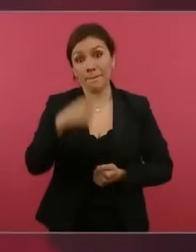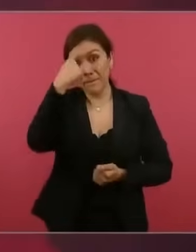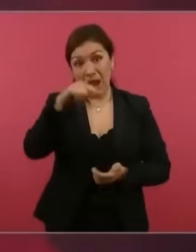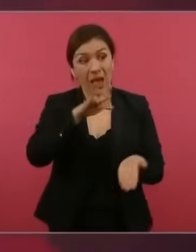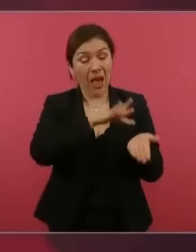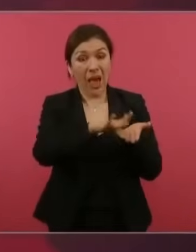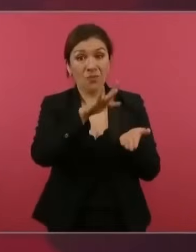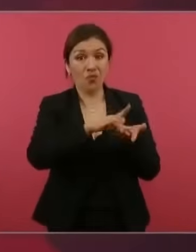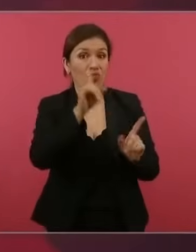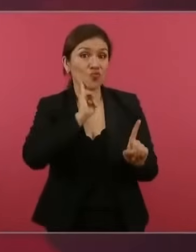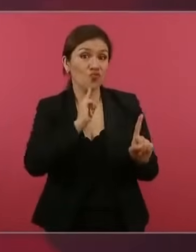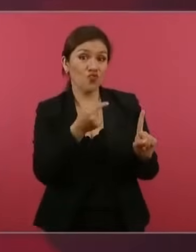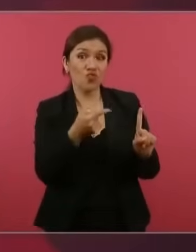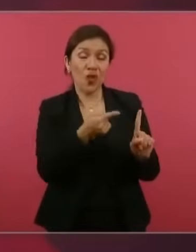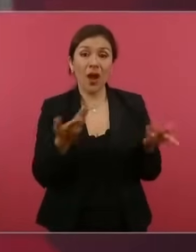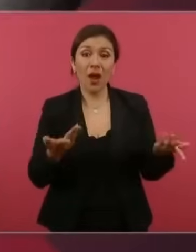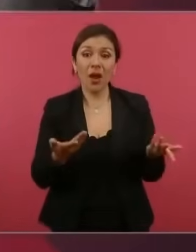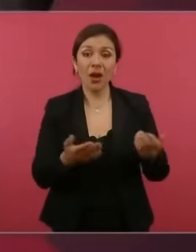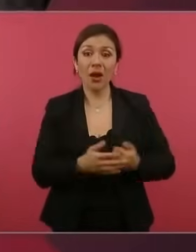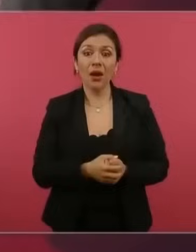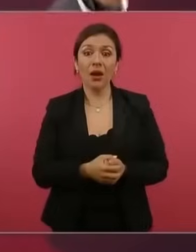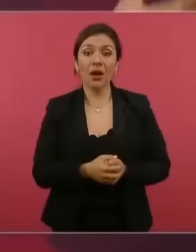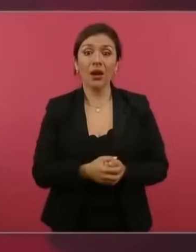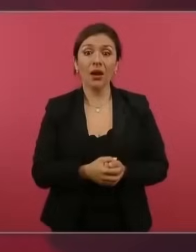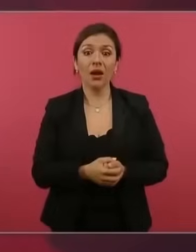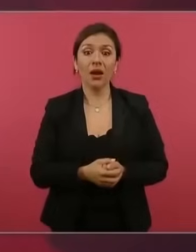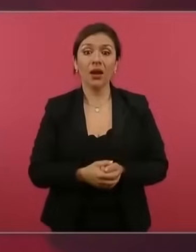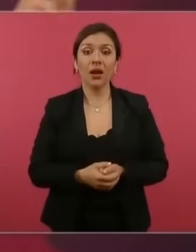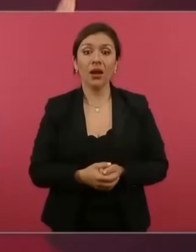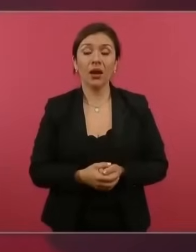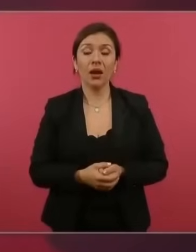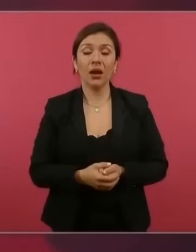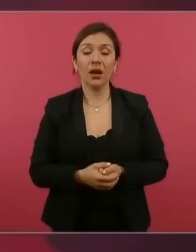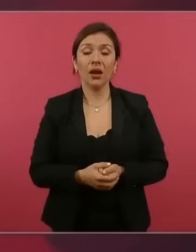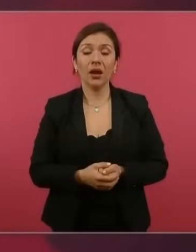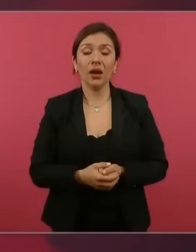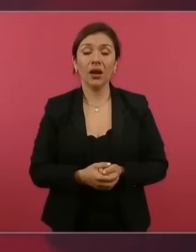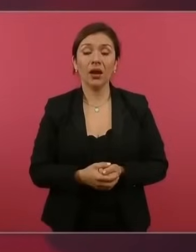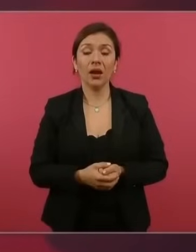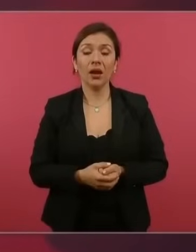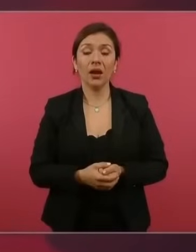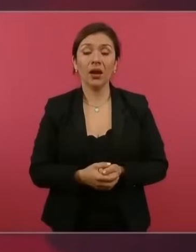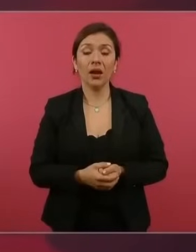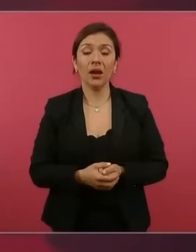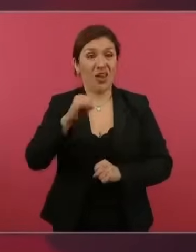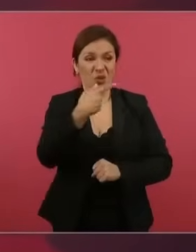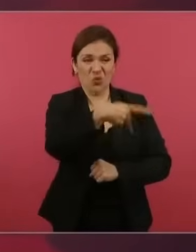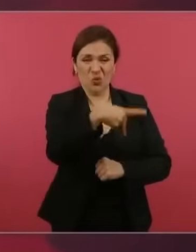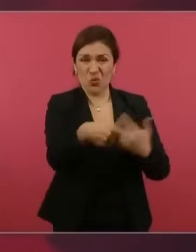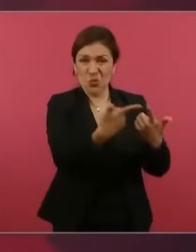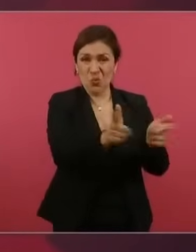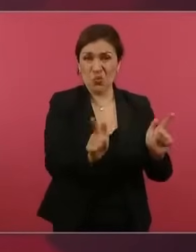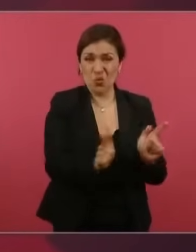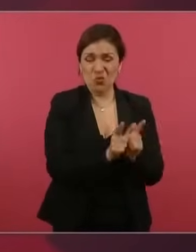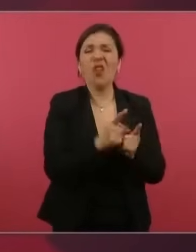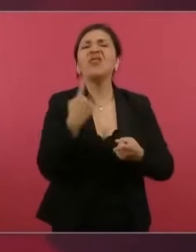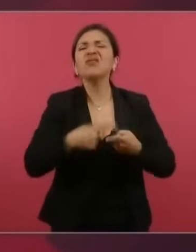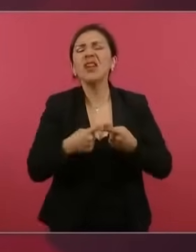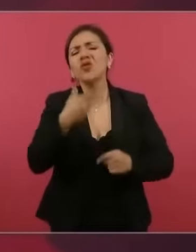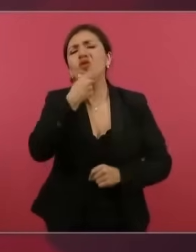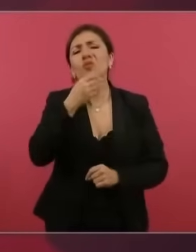apoyándola, y que el jefe de todo el grupo es Claudio X González, y fue el